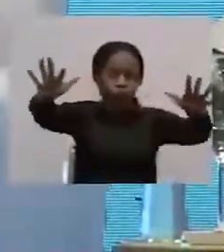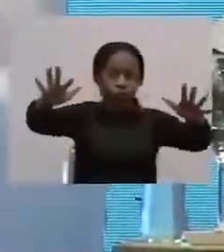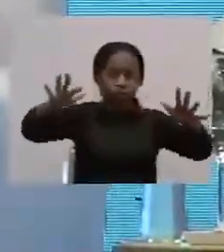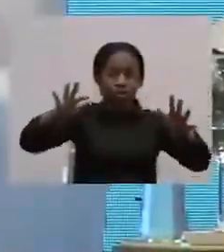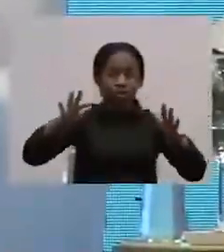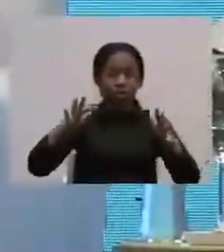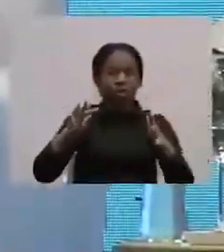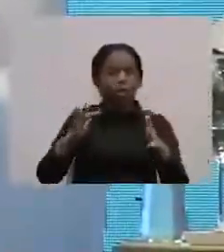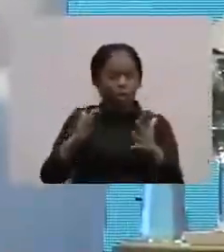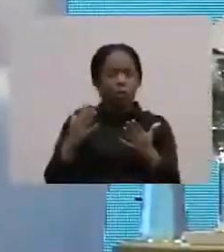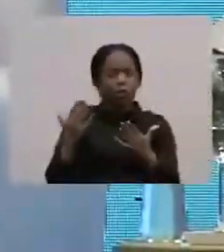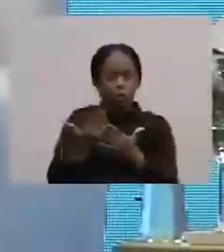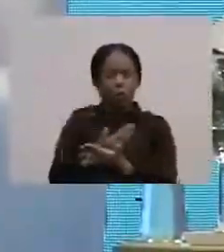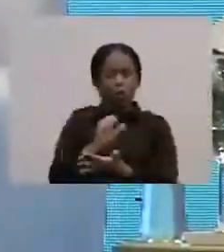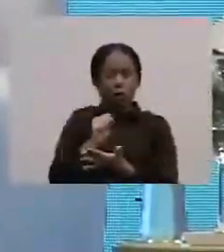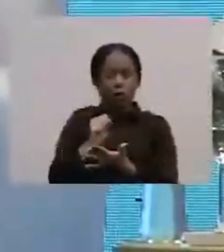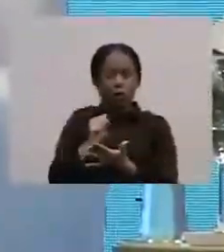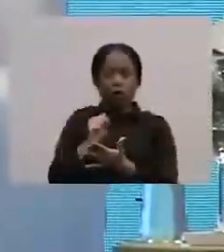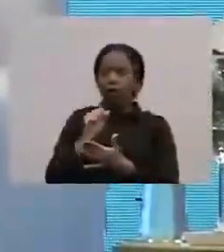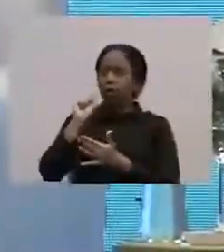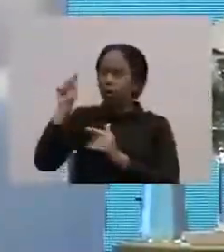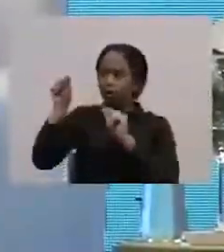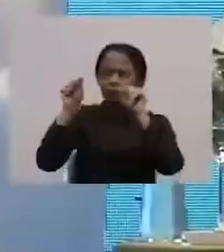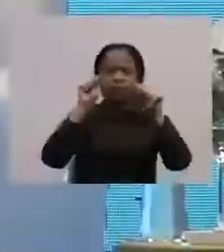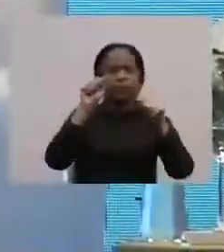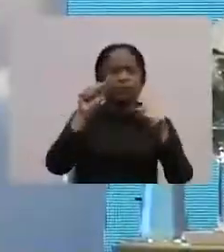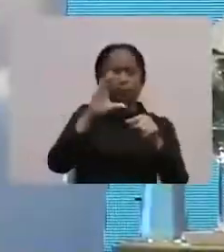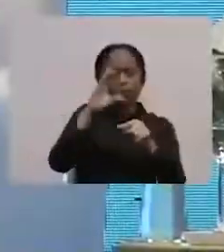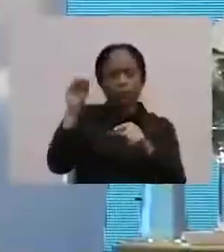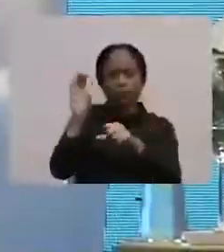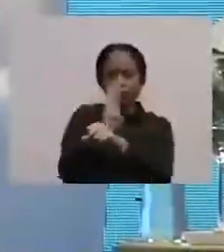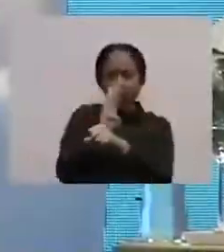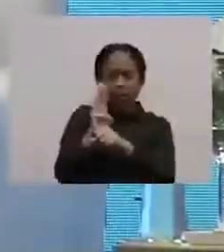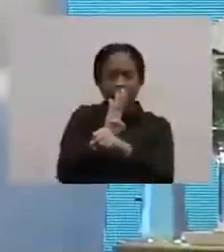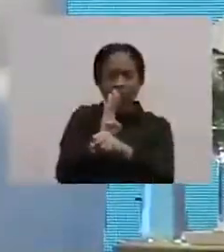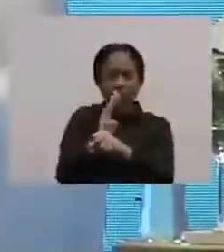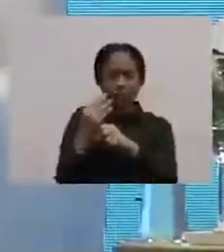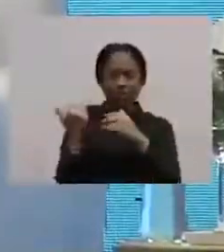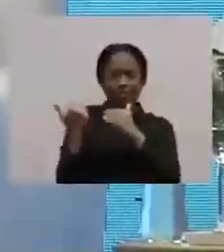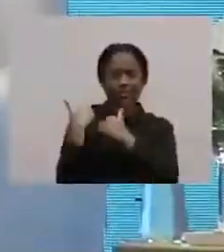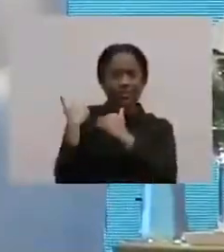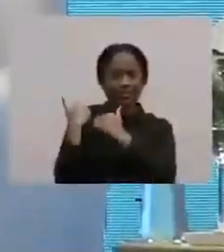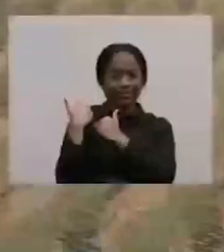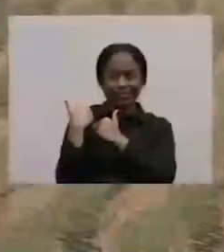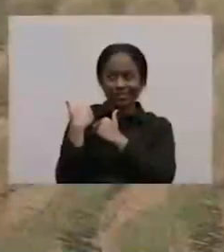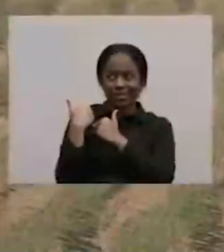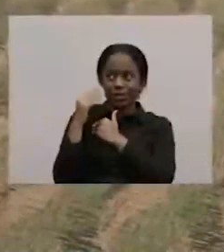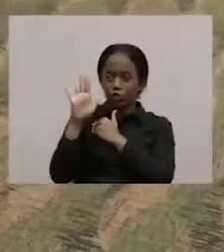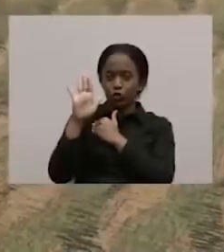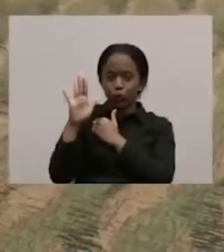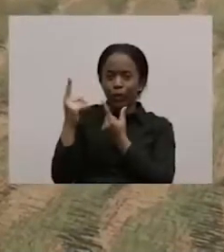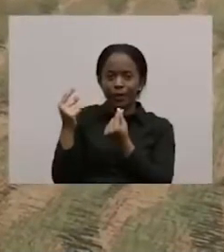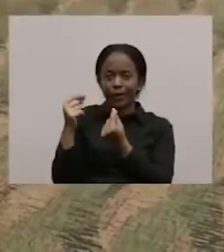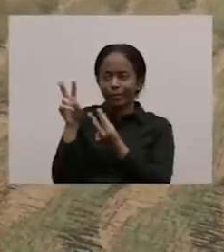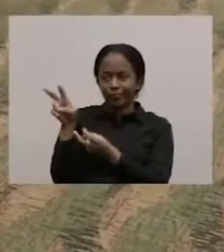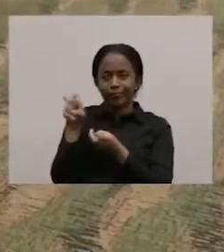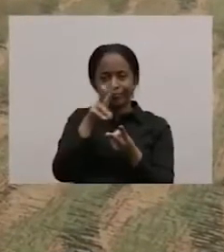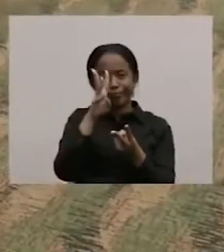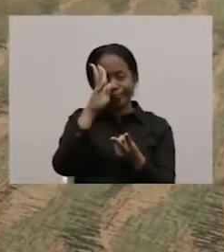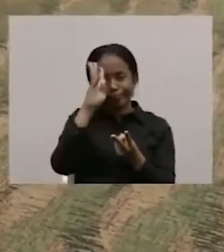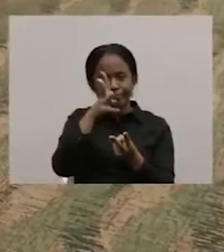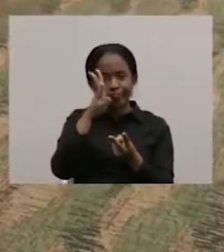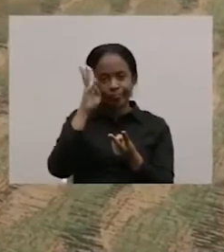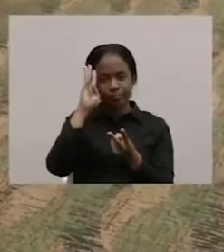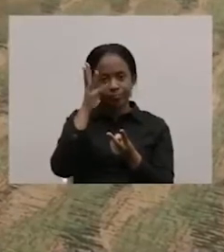nuevo. Hay empresas dedicadas a generar informaciones falsas deliberadamente en el